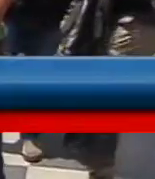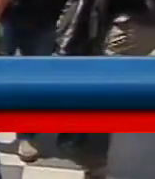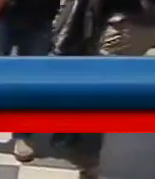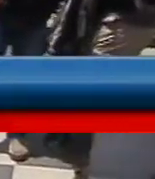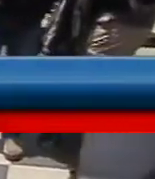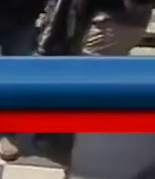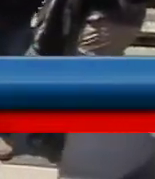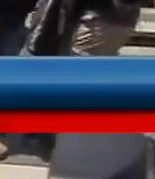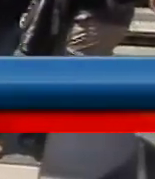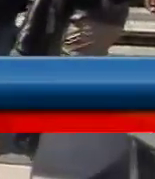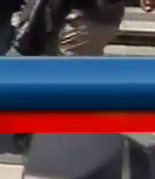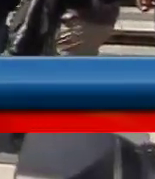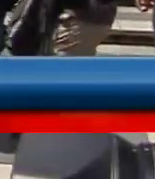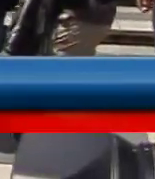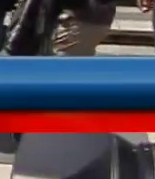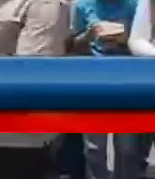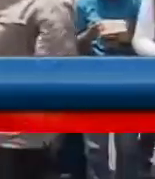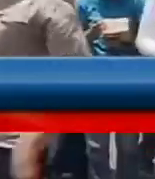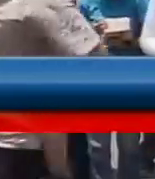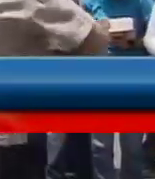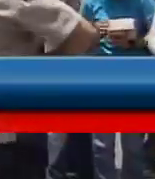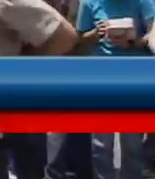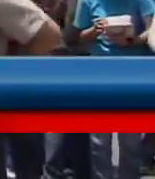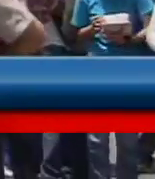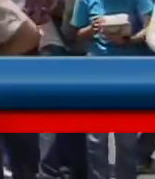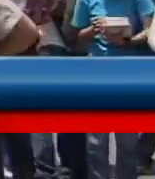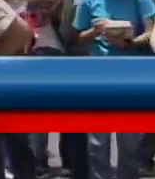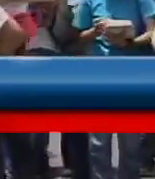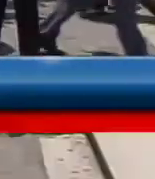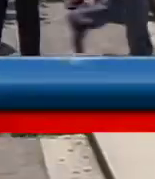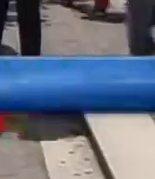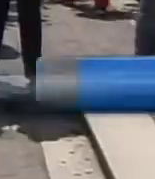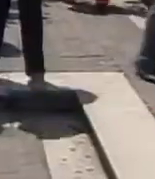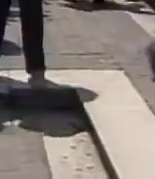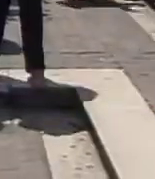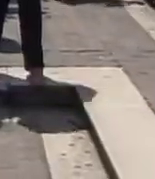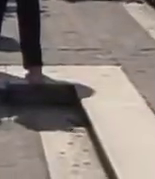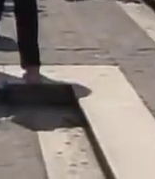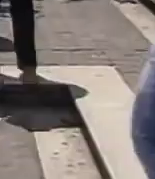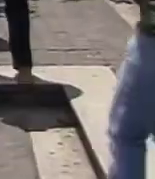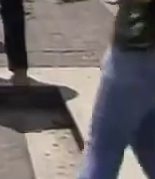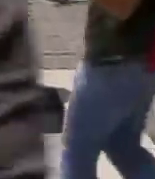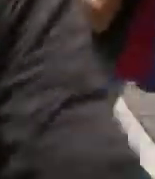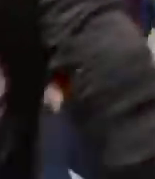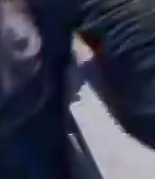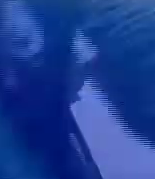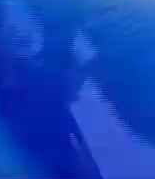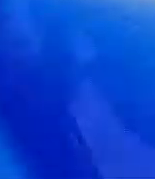y marcha a la fiscalía de estudiantes de oposición exige nuevamente justicia